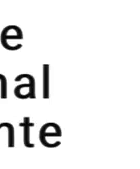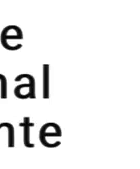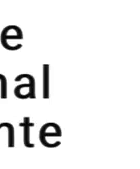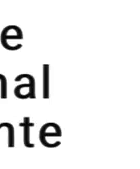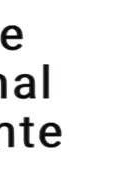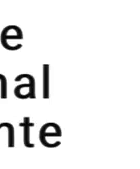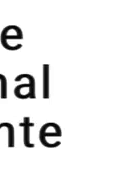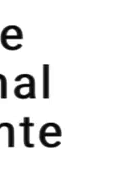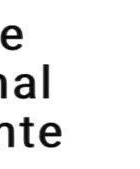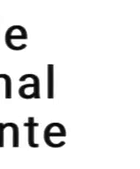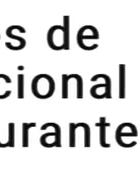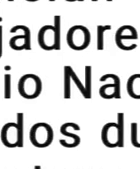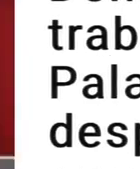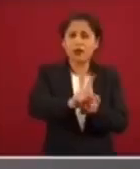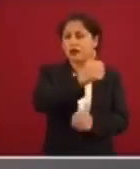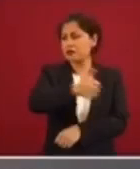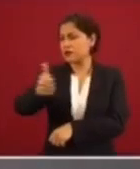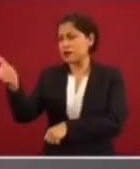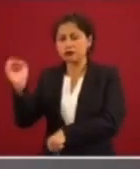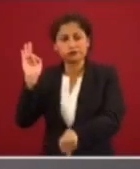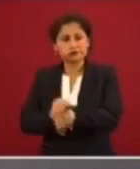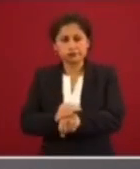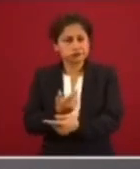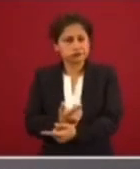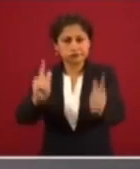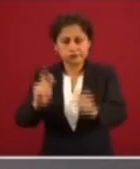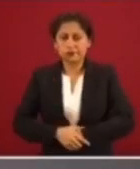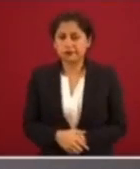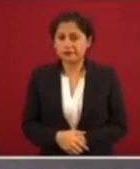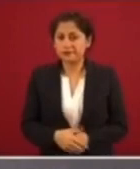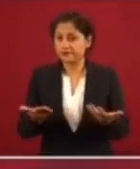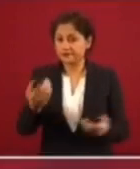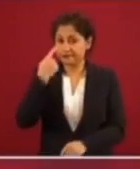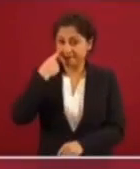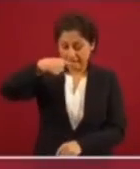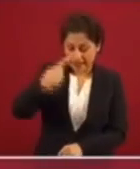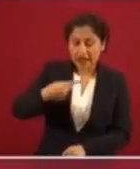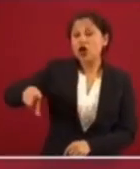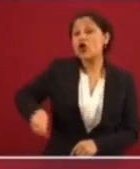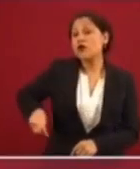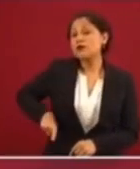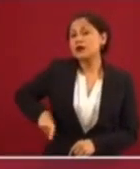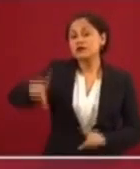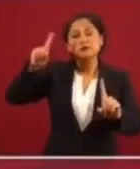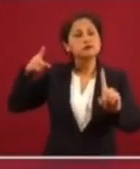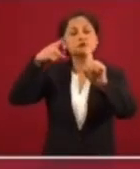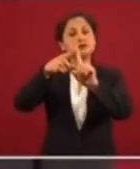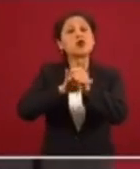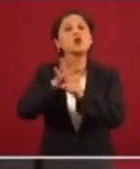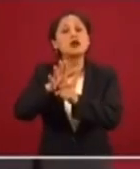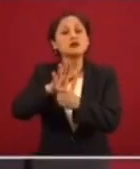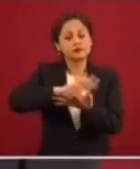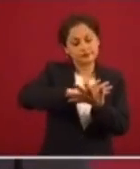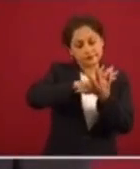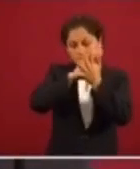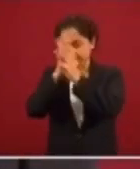Ahora, estar en un gobierno que busca una transformación y ser insensibles,